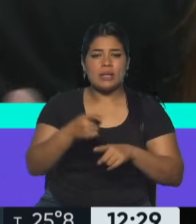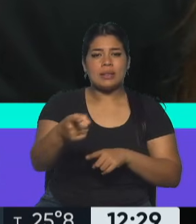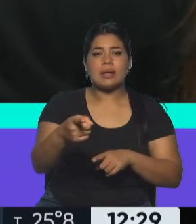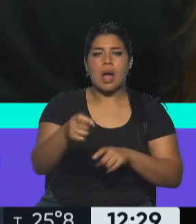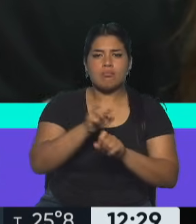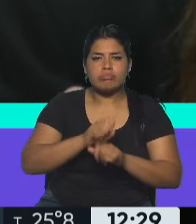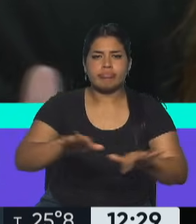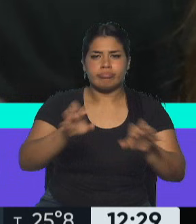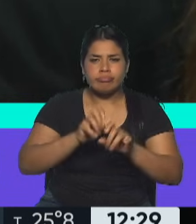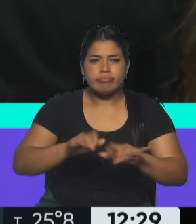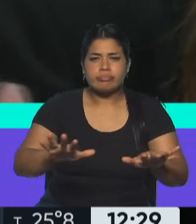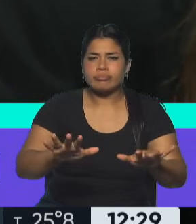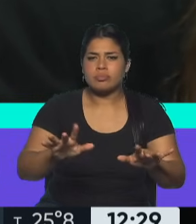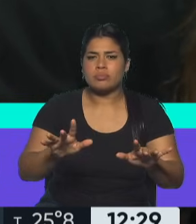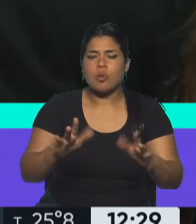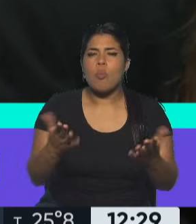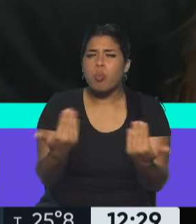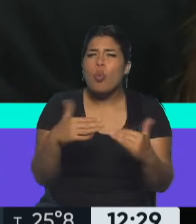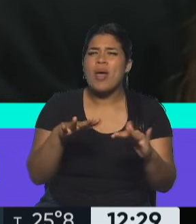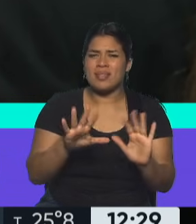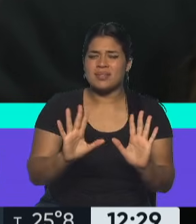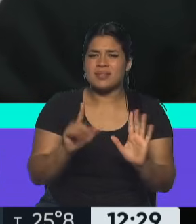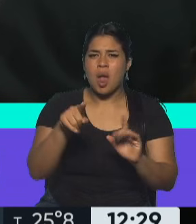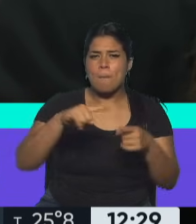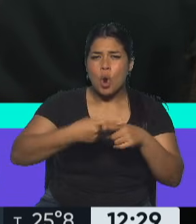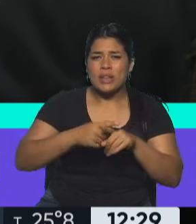si no será al revés, si no será,